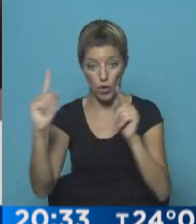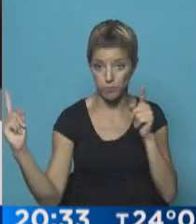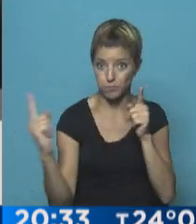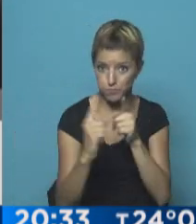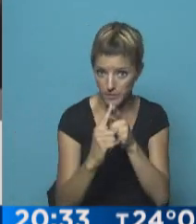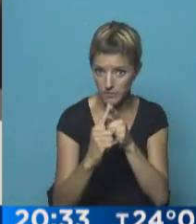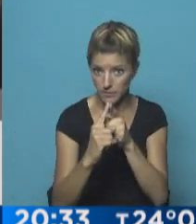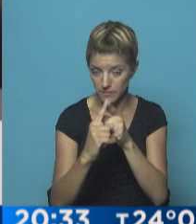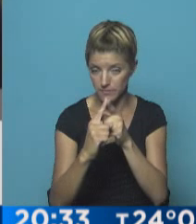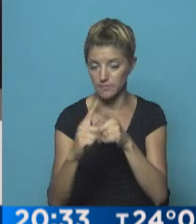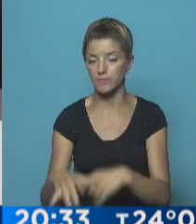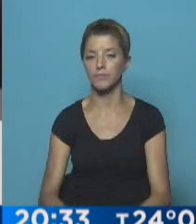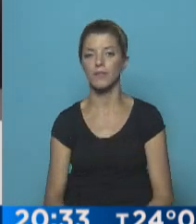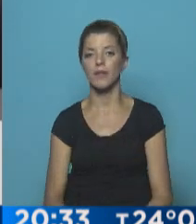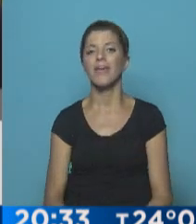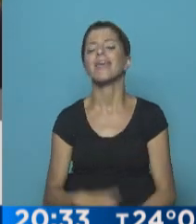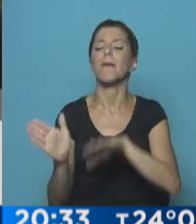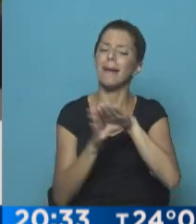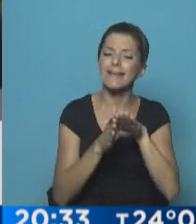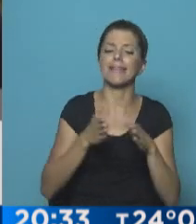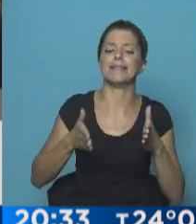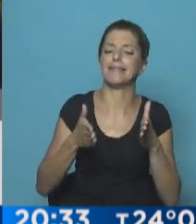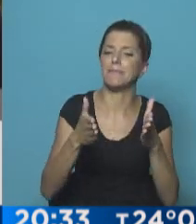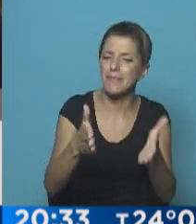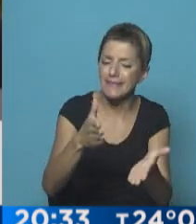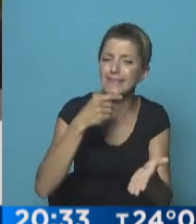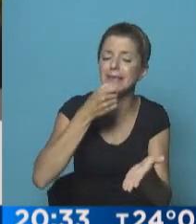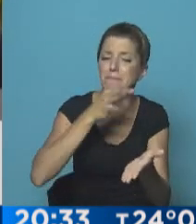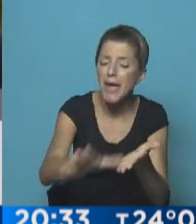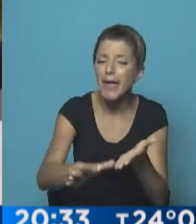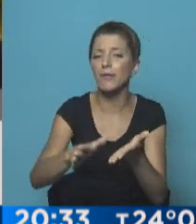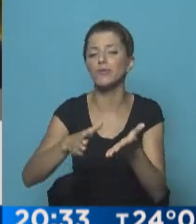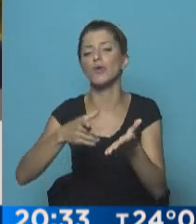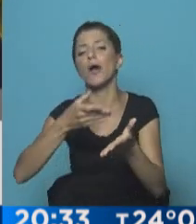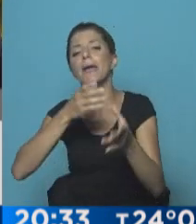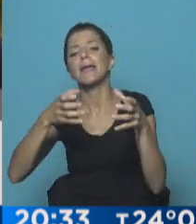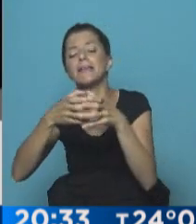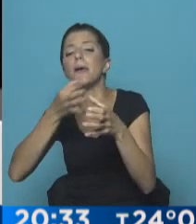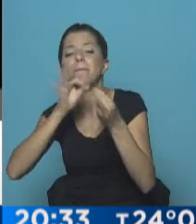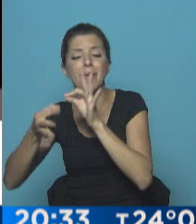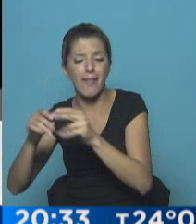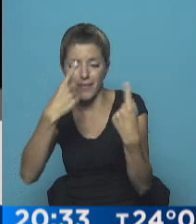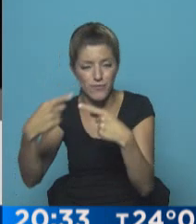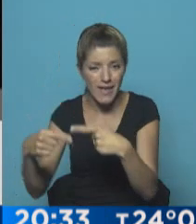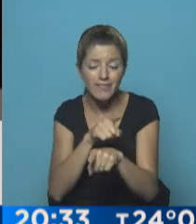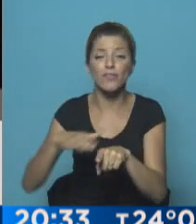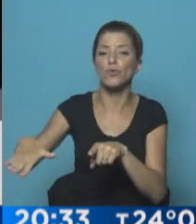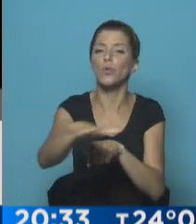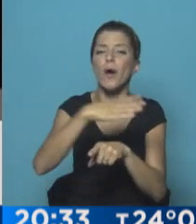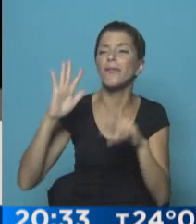que es mucho más que cemento, ripio y una ruta que recorre lindos paisajes. Es una